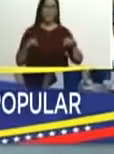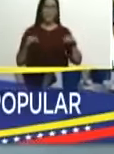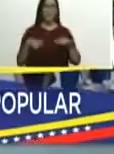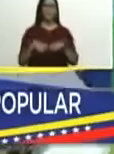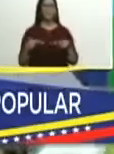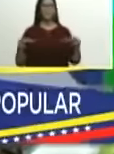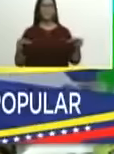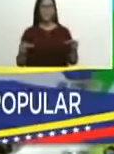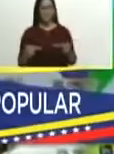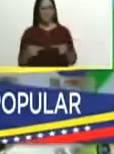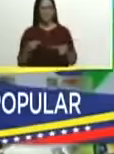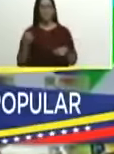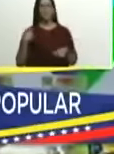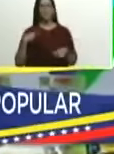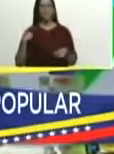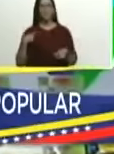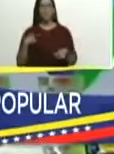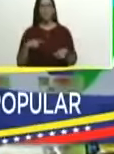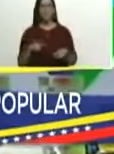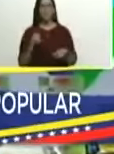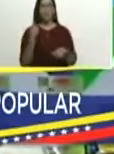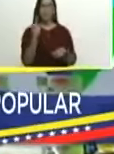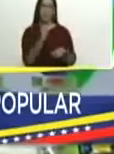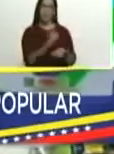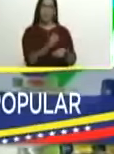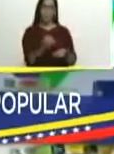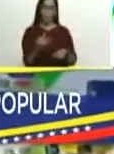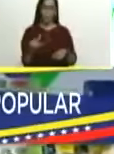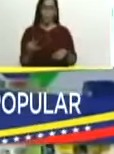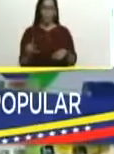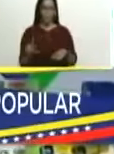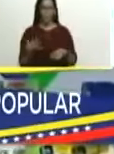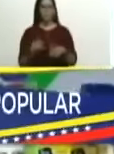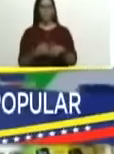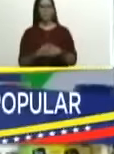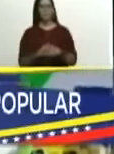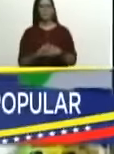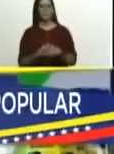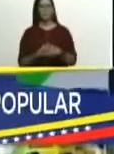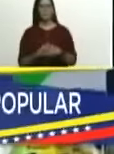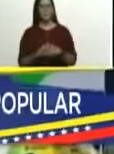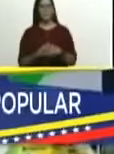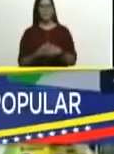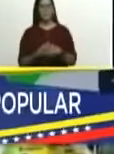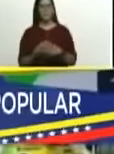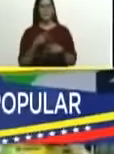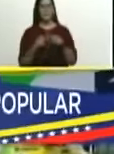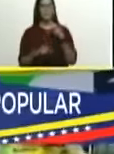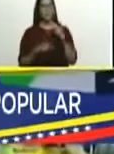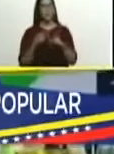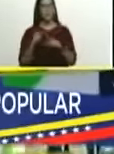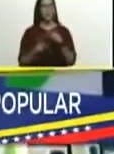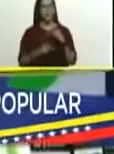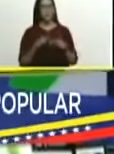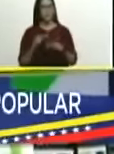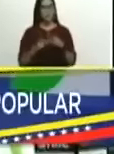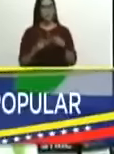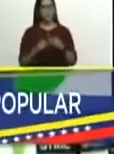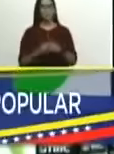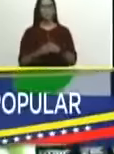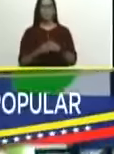espacio yo tengo una cantidad de productos o de